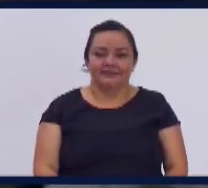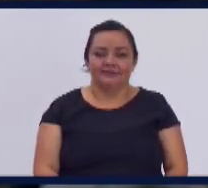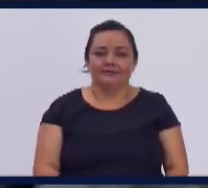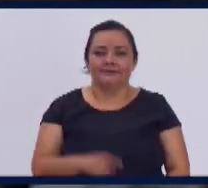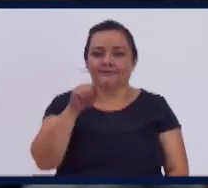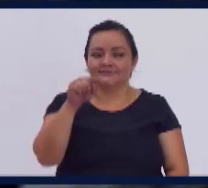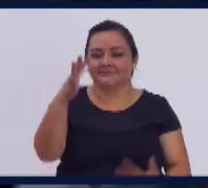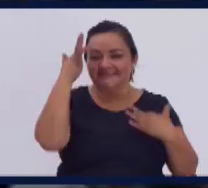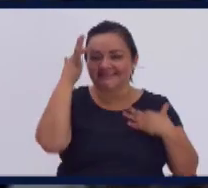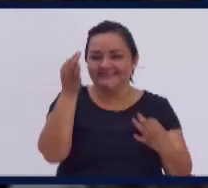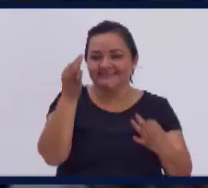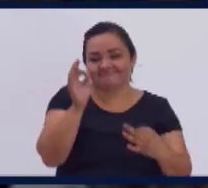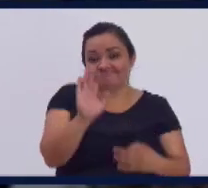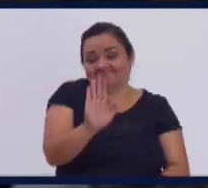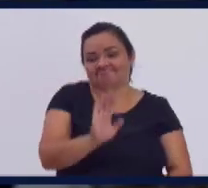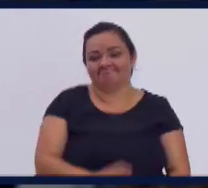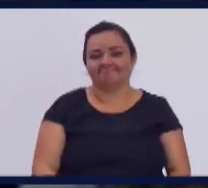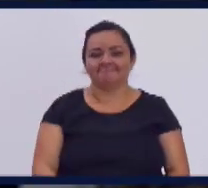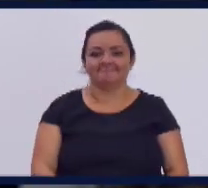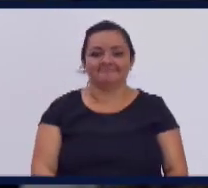Usted decide lo que quiere ver.